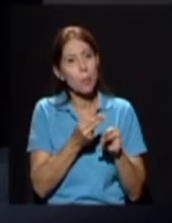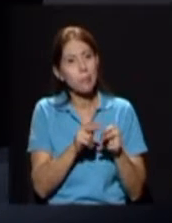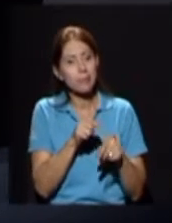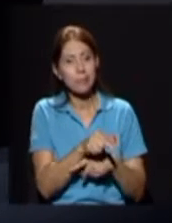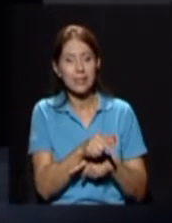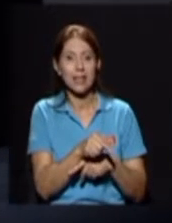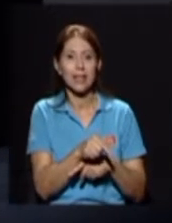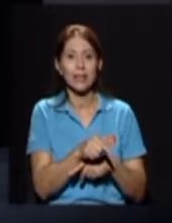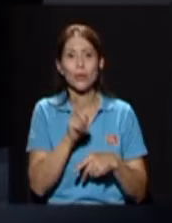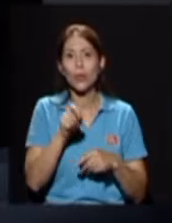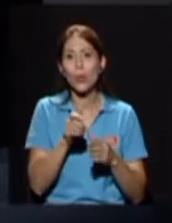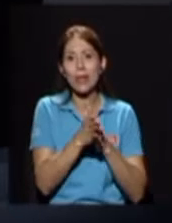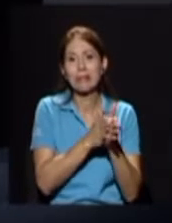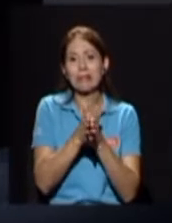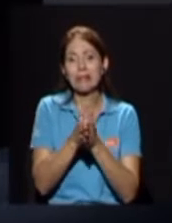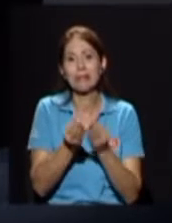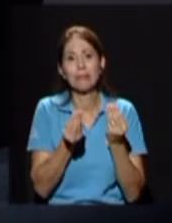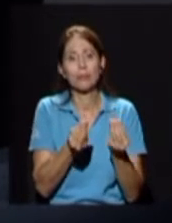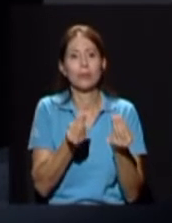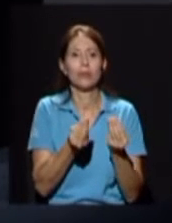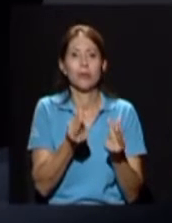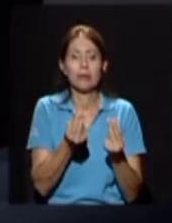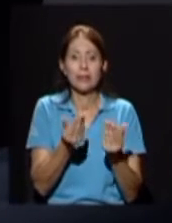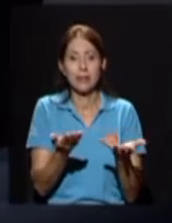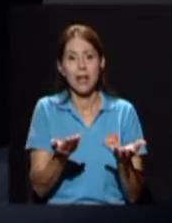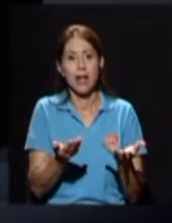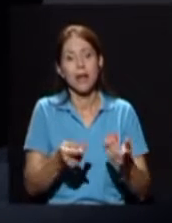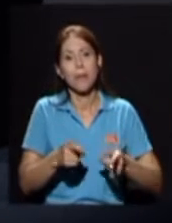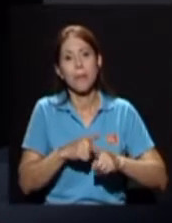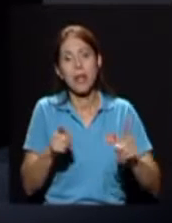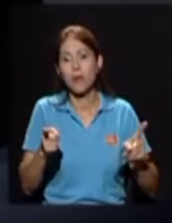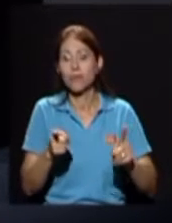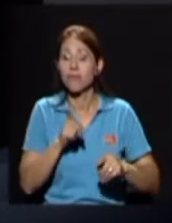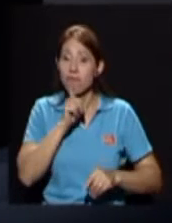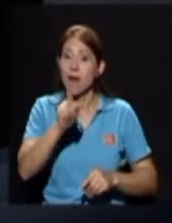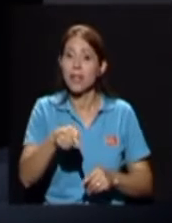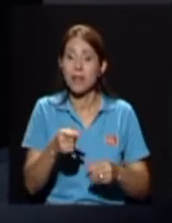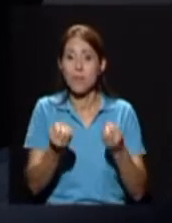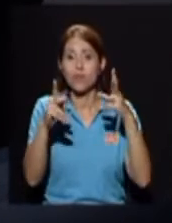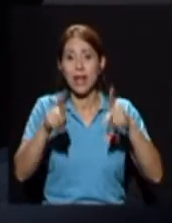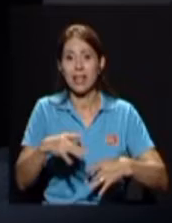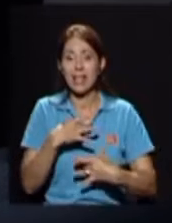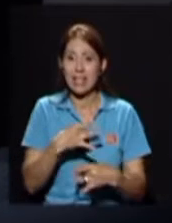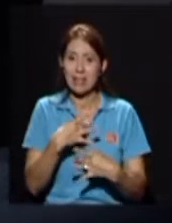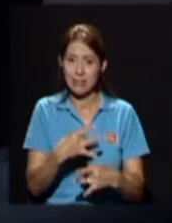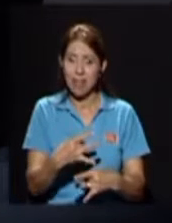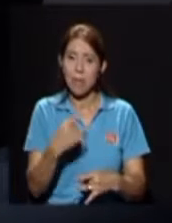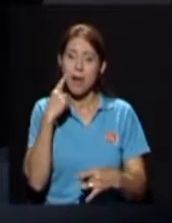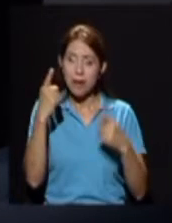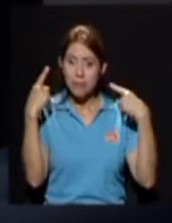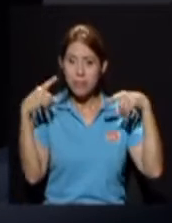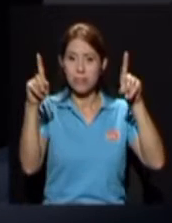hacer maravillas, digamos, con los recursos que habían, pero creo que había un gran interés de mucha gente del Poder Judicial que